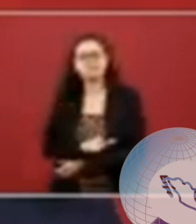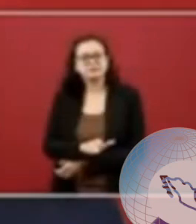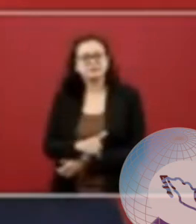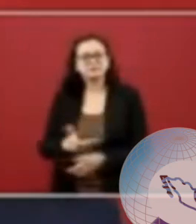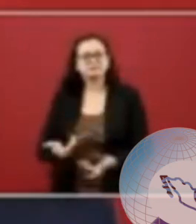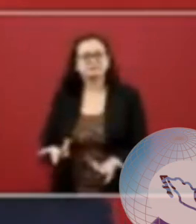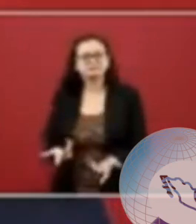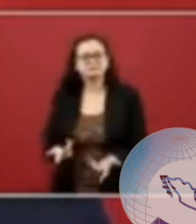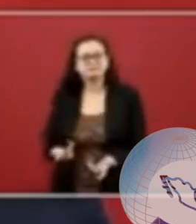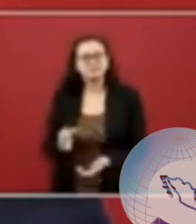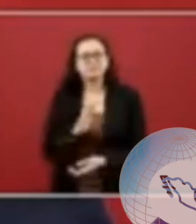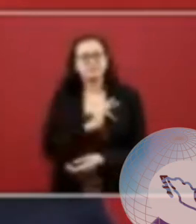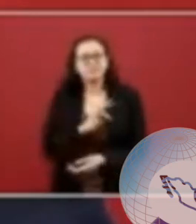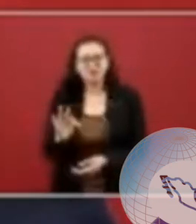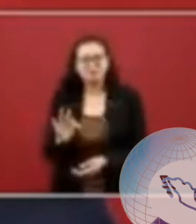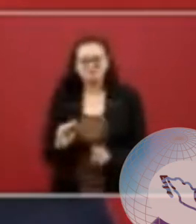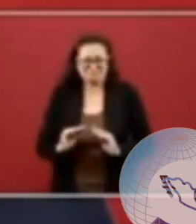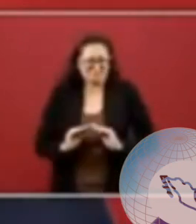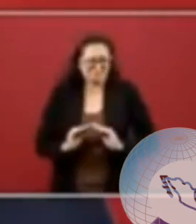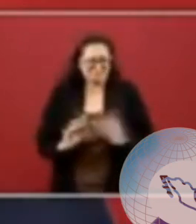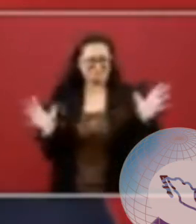Y se puede, claro.